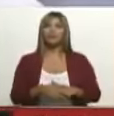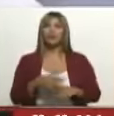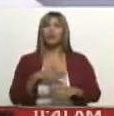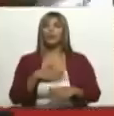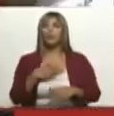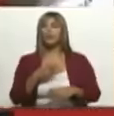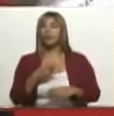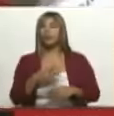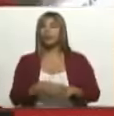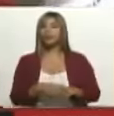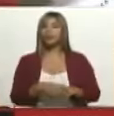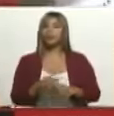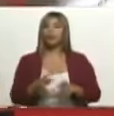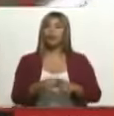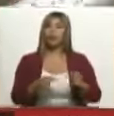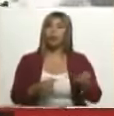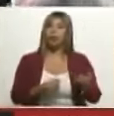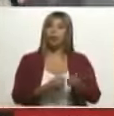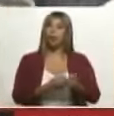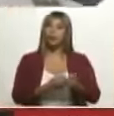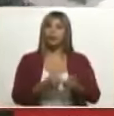haber cometido